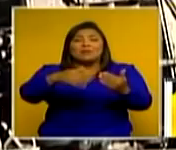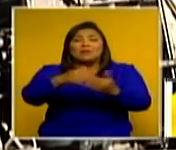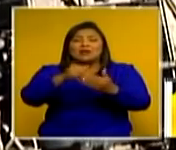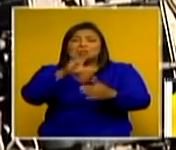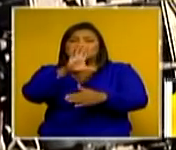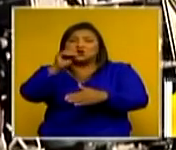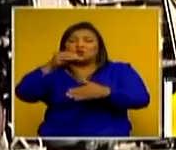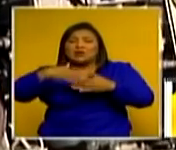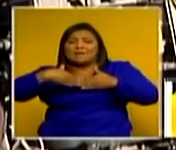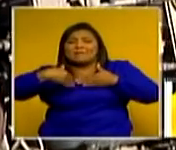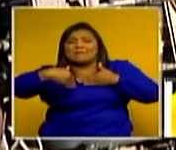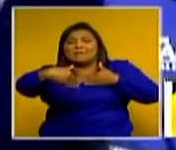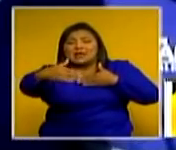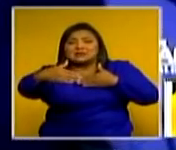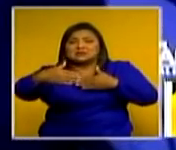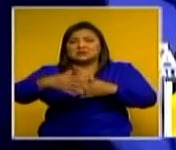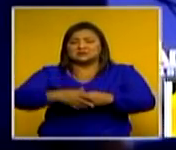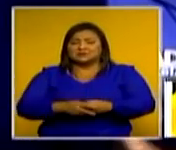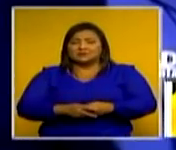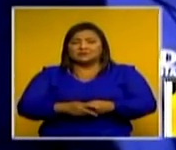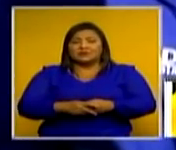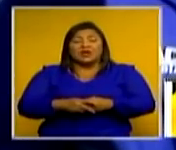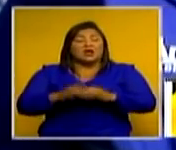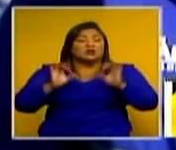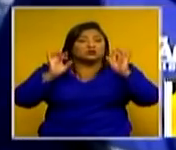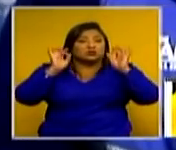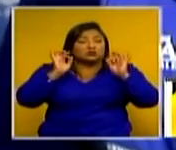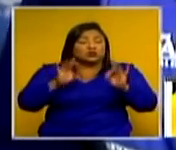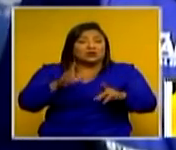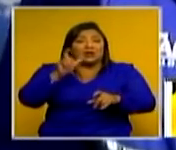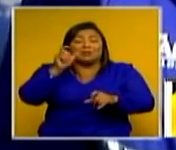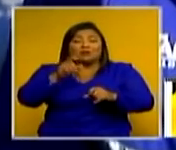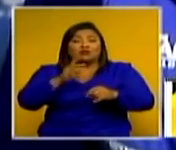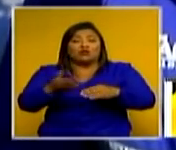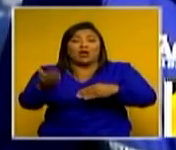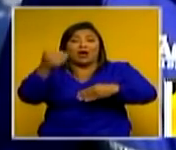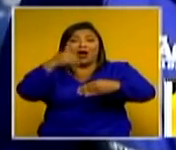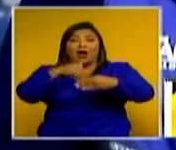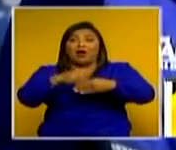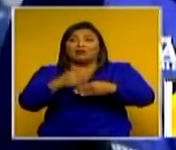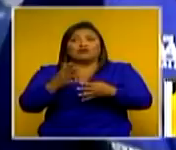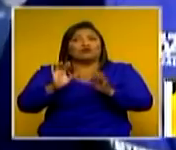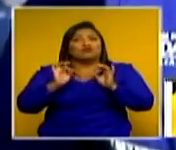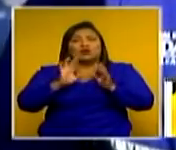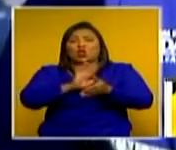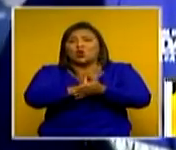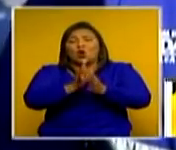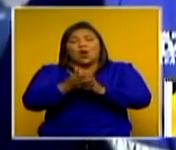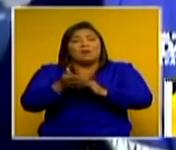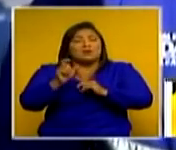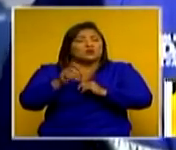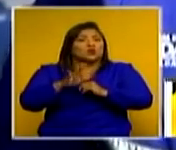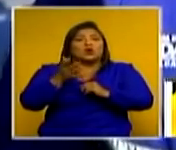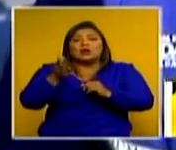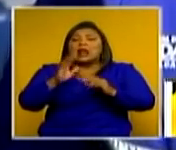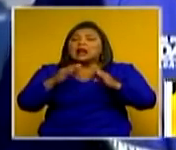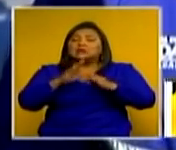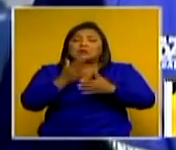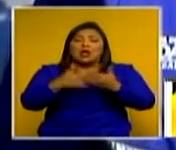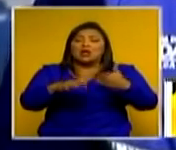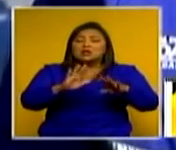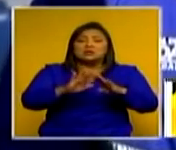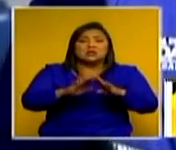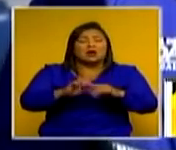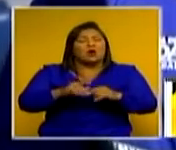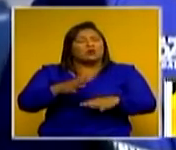50 metros más afortunadamente no tuvimos personas al interior sino también pudiéramos estar lamentando más fallecido de esto es